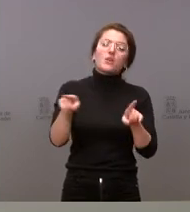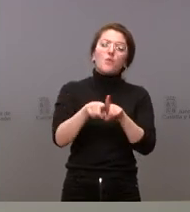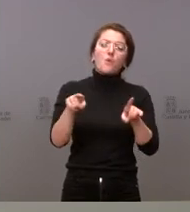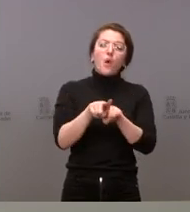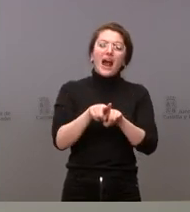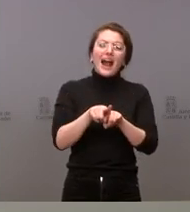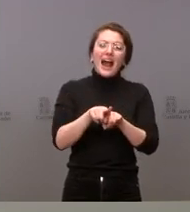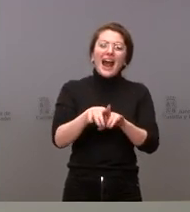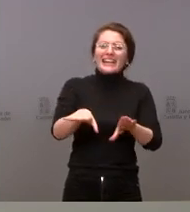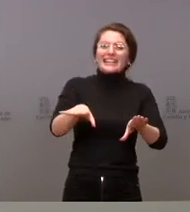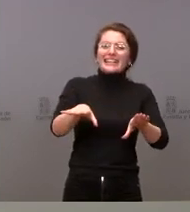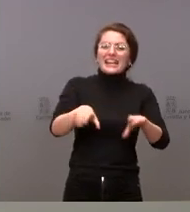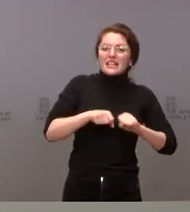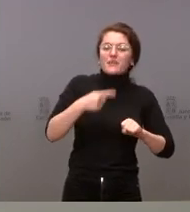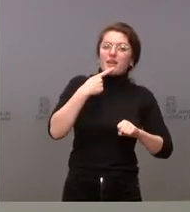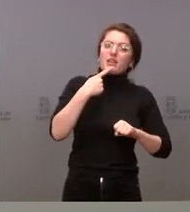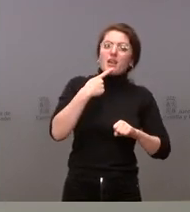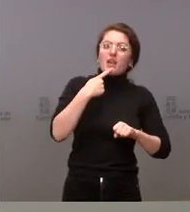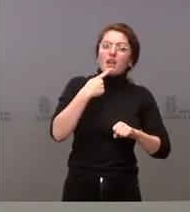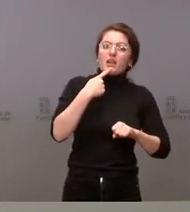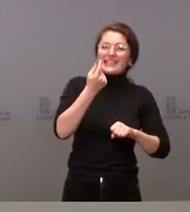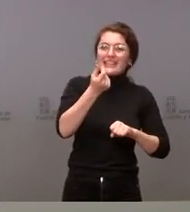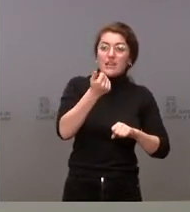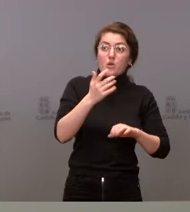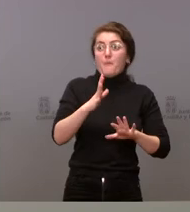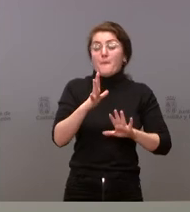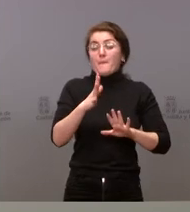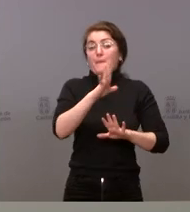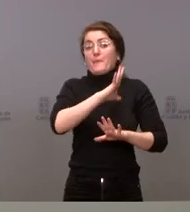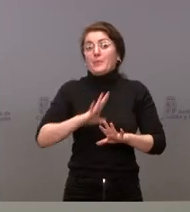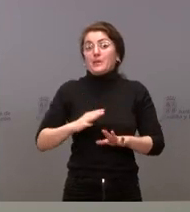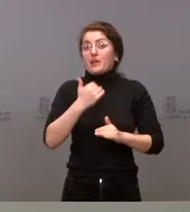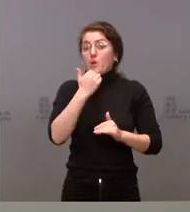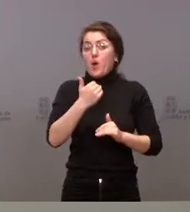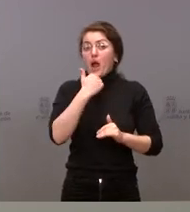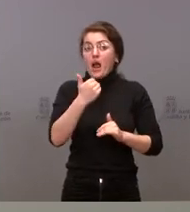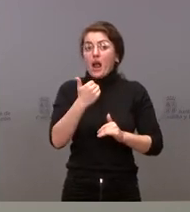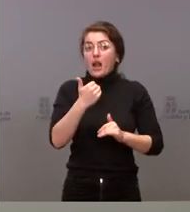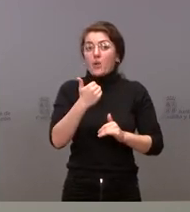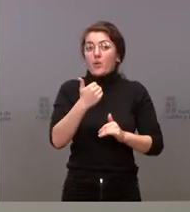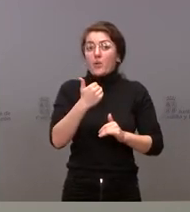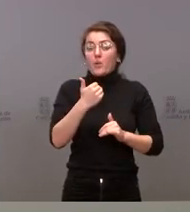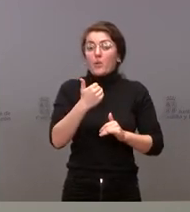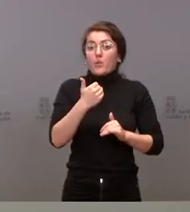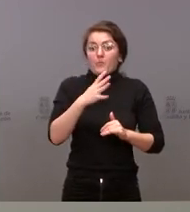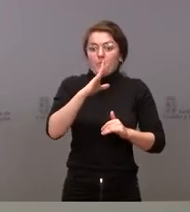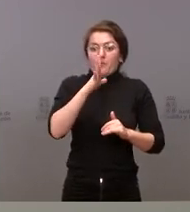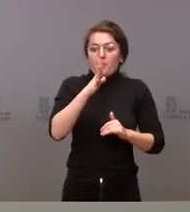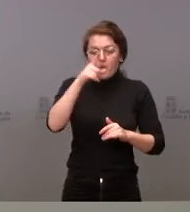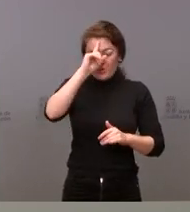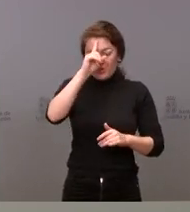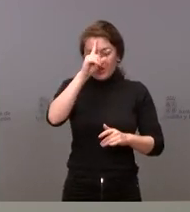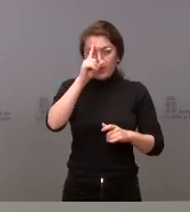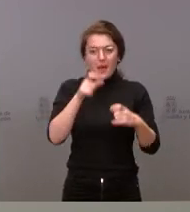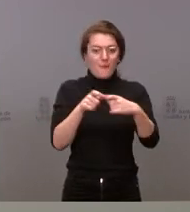un procedimiento de urgencia y no tener conocimiento de cuántas pruebas iban a realizar tener una cantidad de